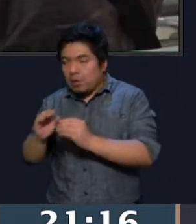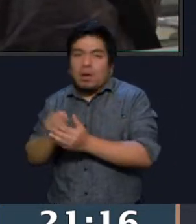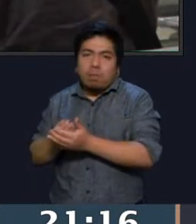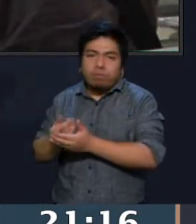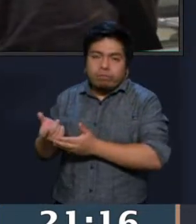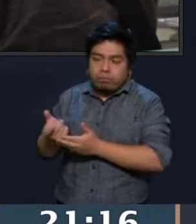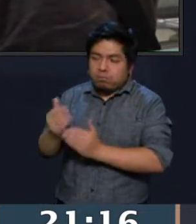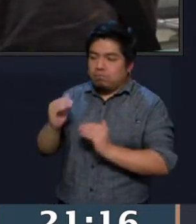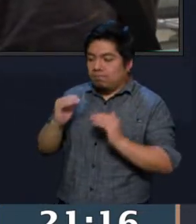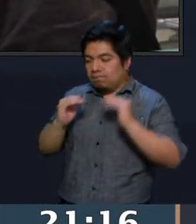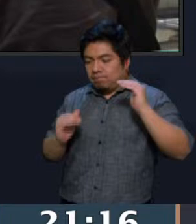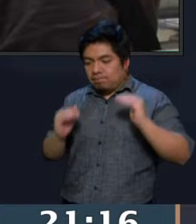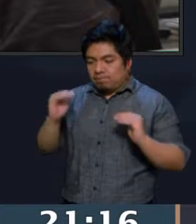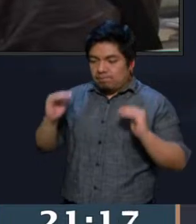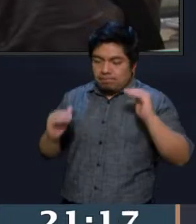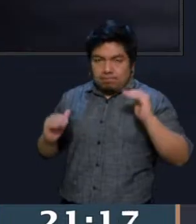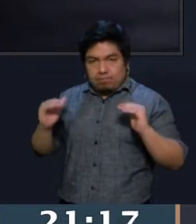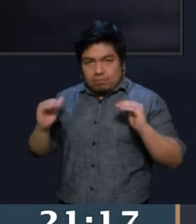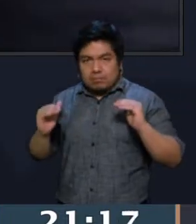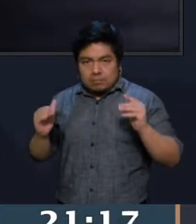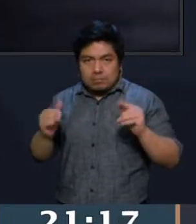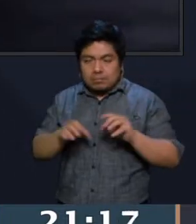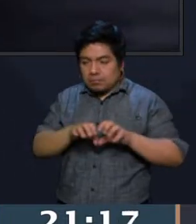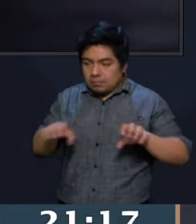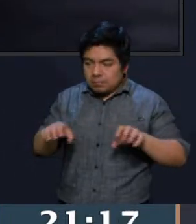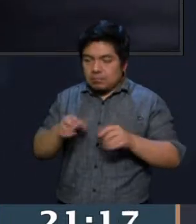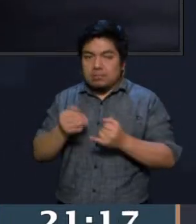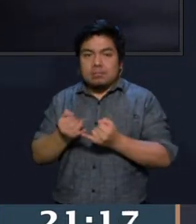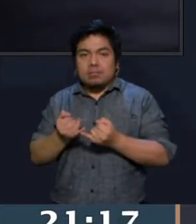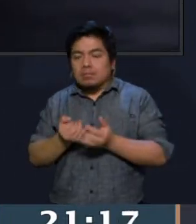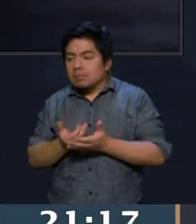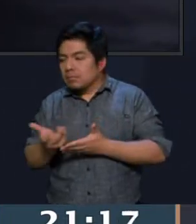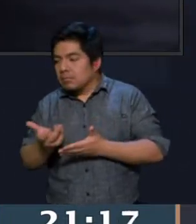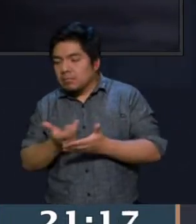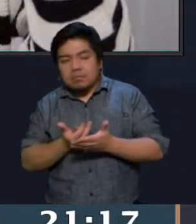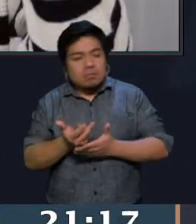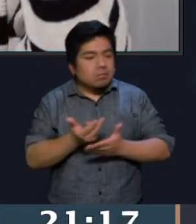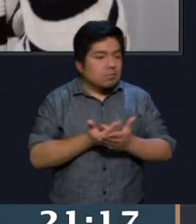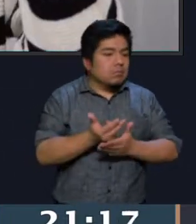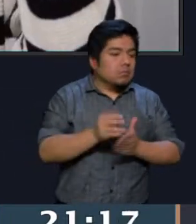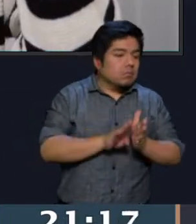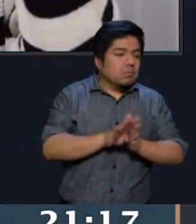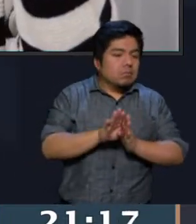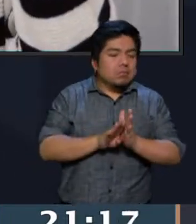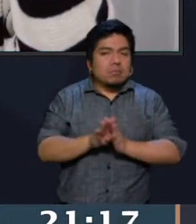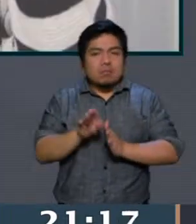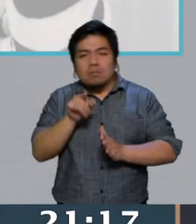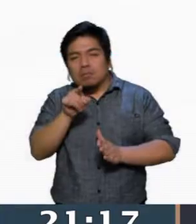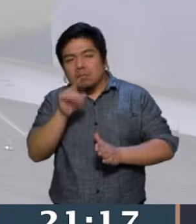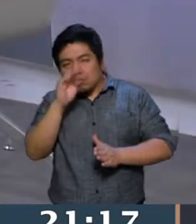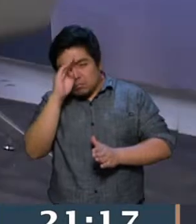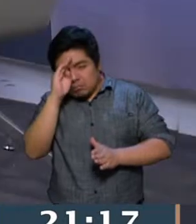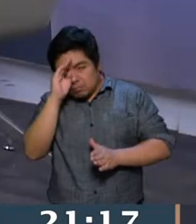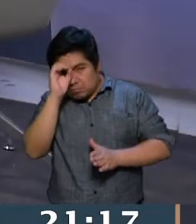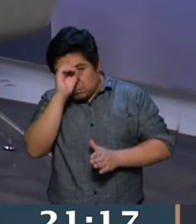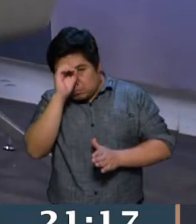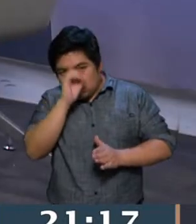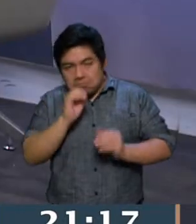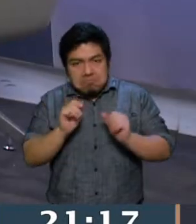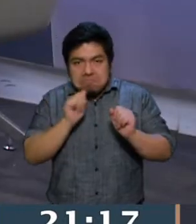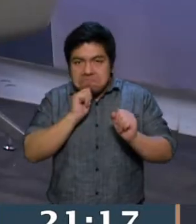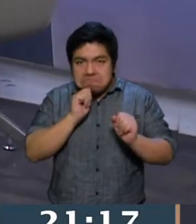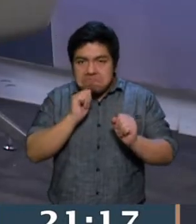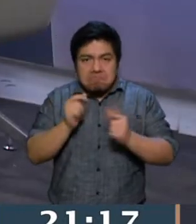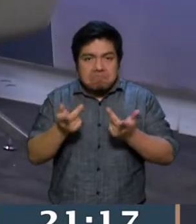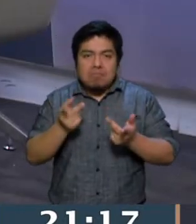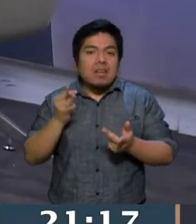que el gasto sea redistributivo y que los ingresos sean progresivos. ¿Por qué consideras que hasta ahora no se ha avanzado en una